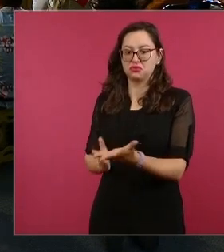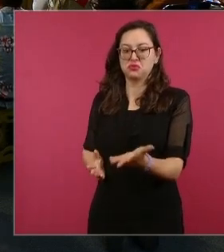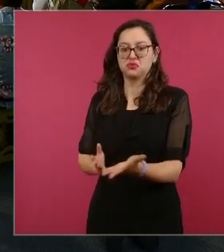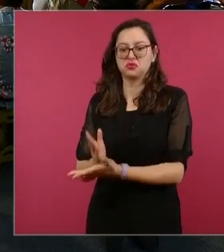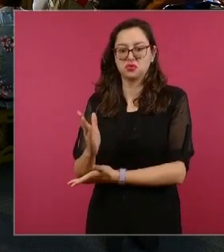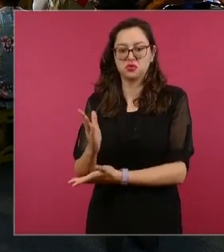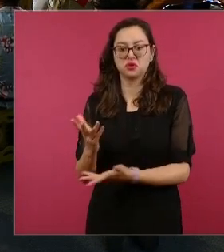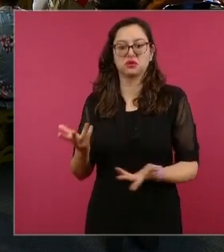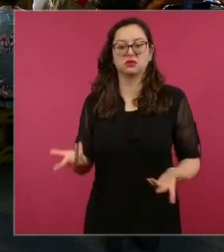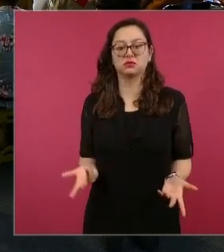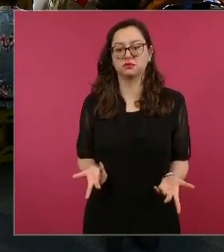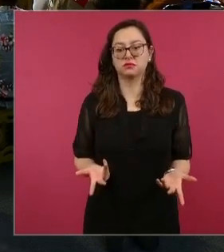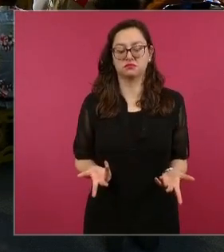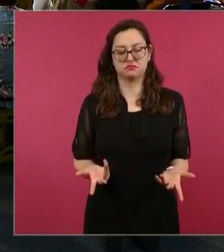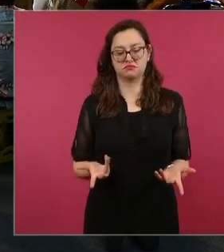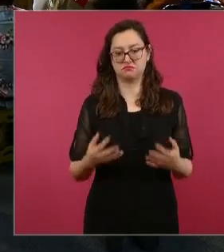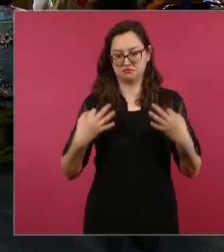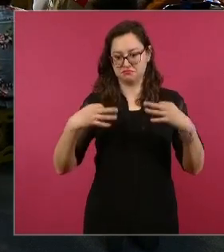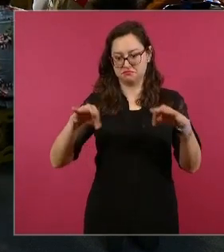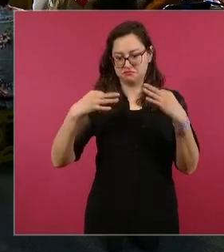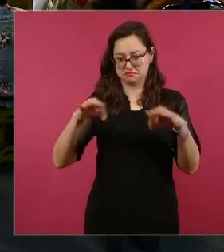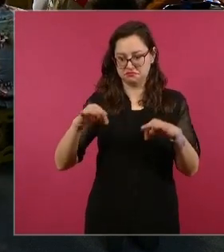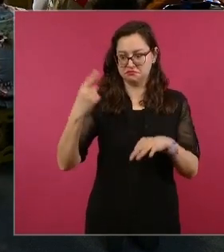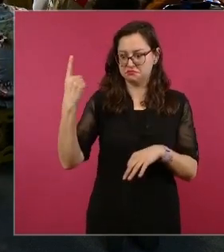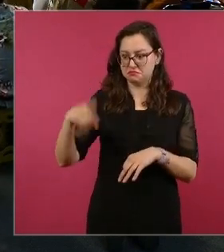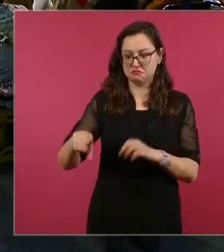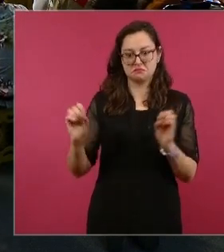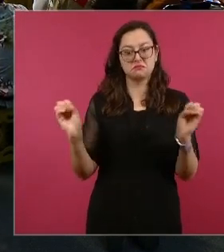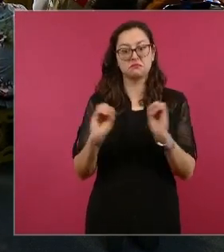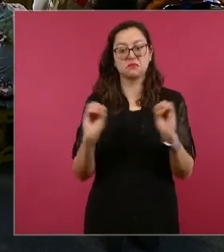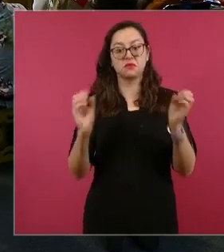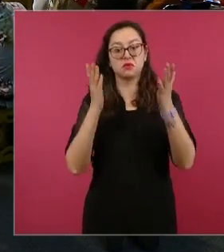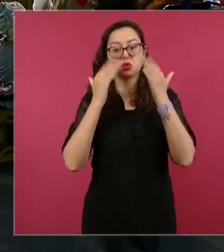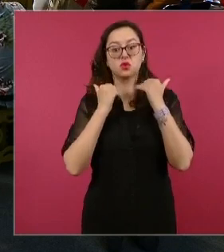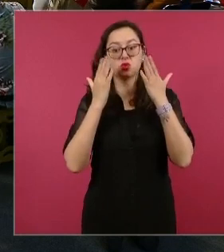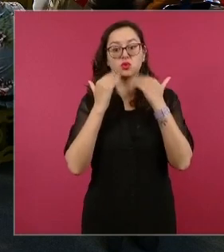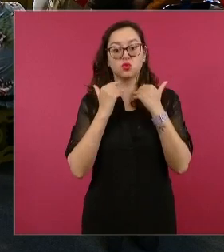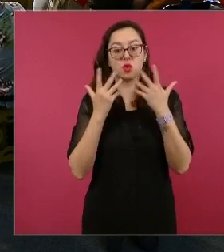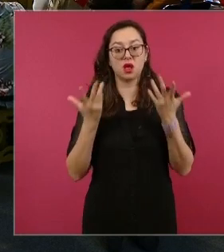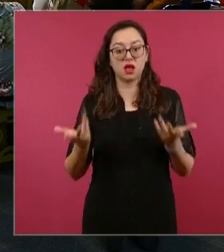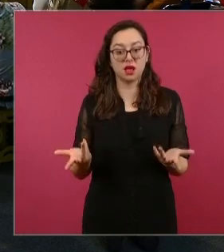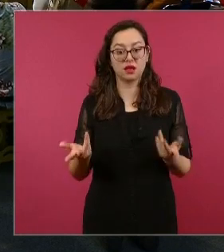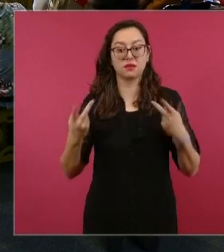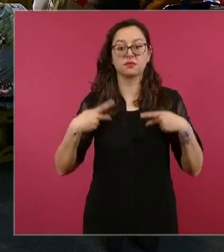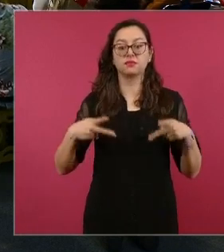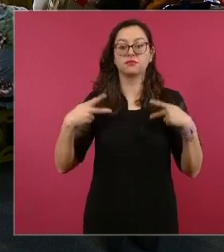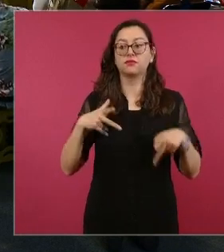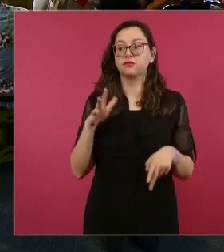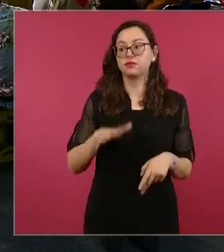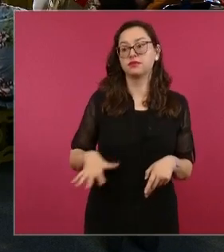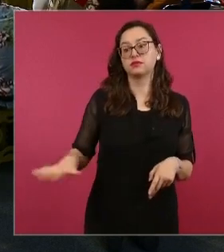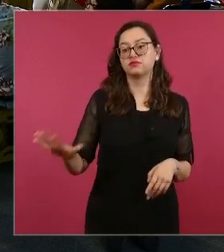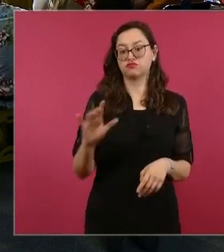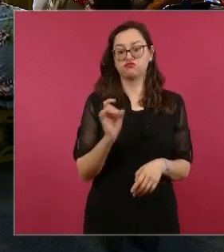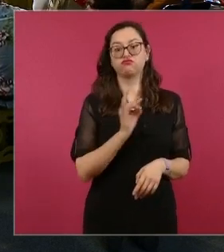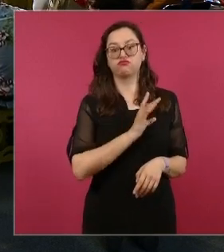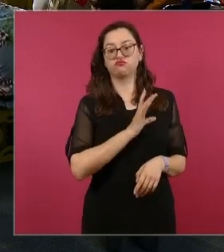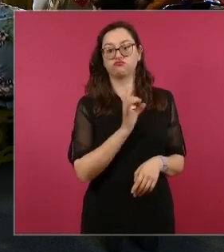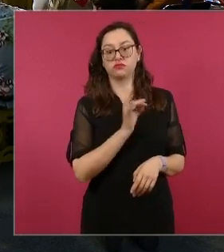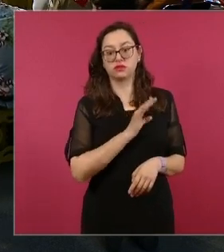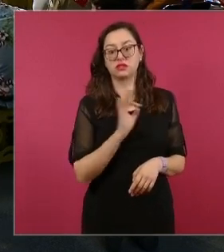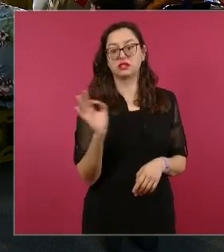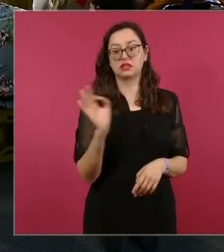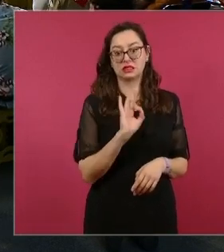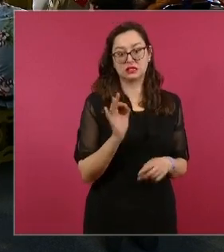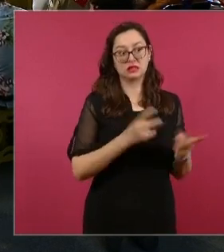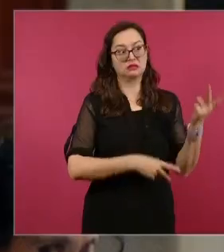sin orden judicial y nada que acompañara el desalojo. Las personas que están ahí, pues, Tienen mucho miedo ya, porque pues ya